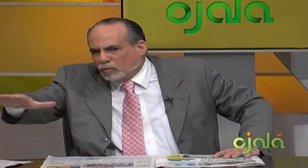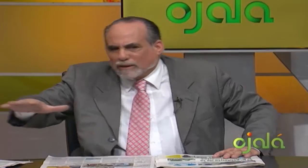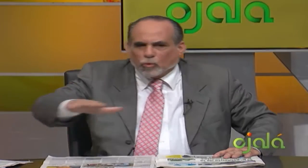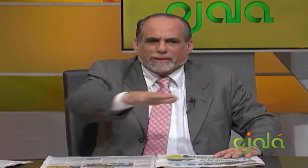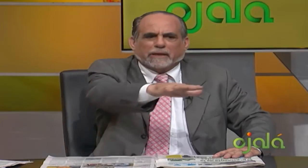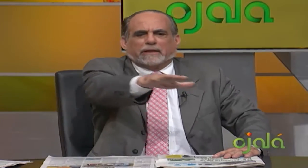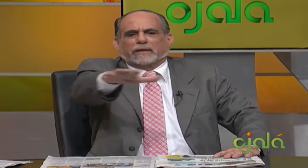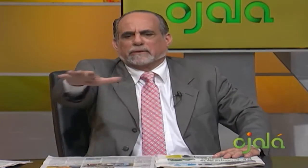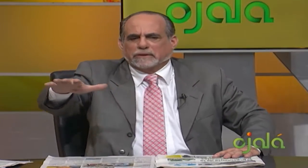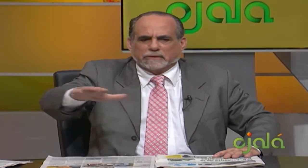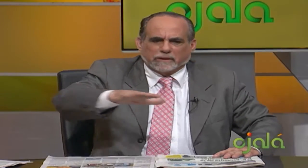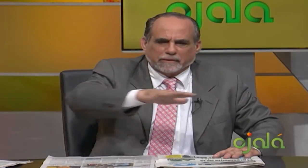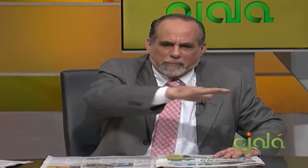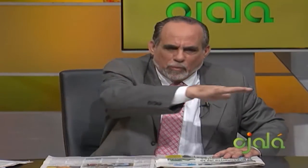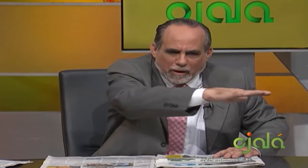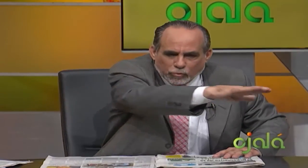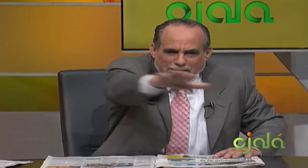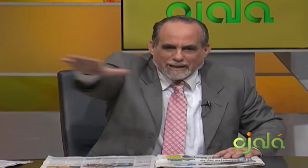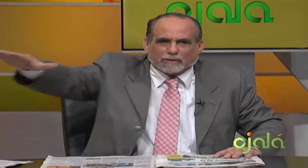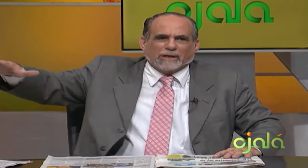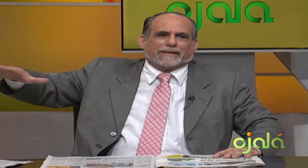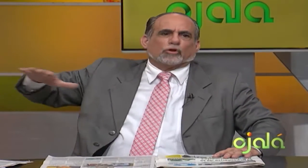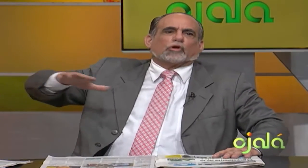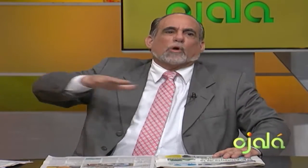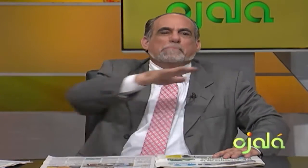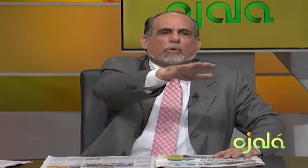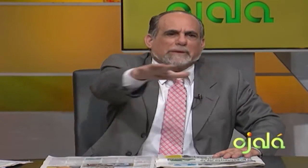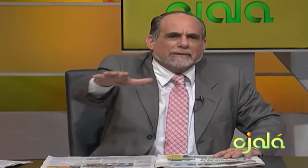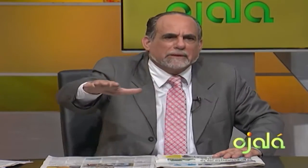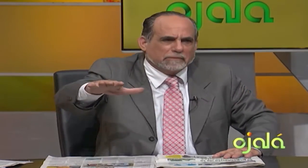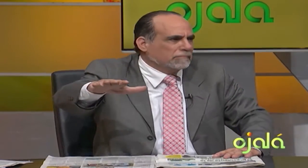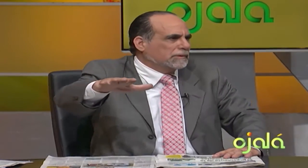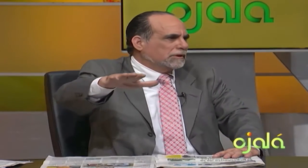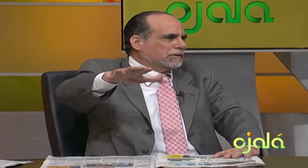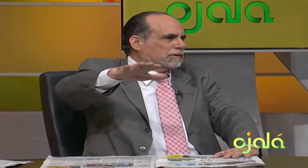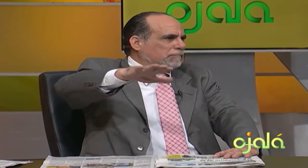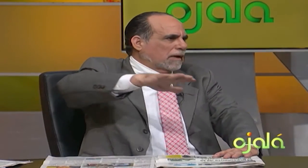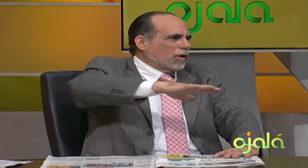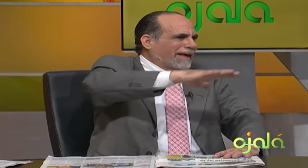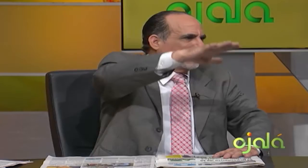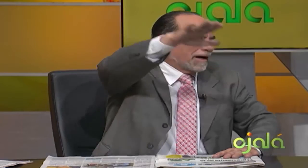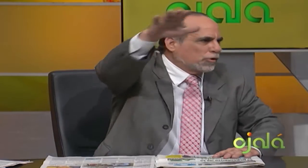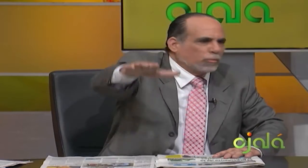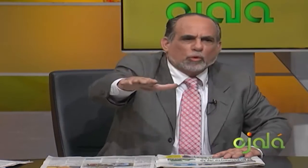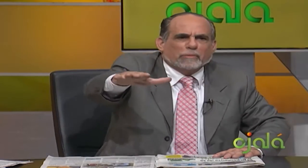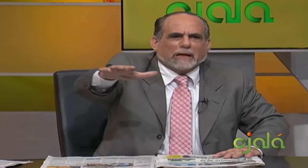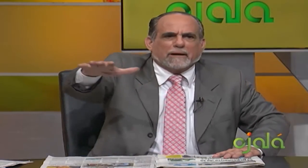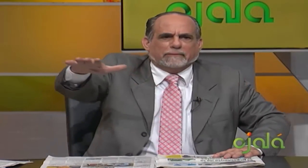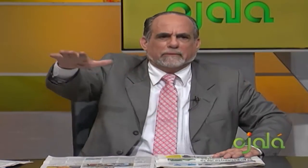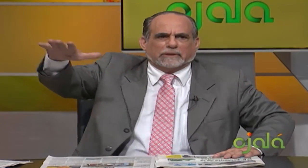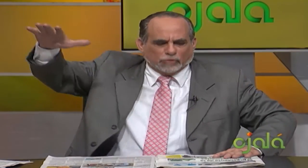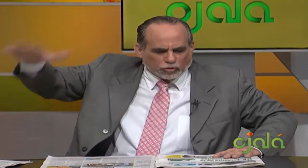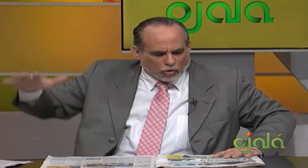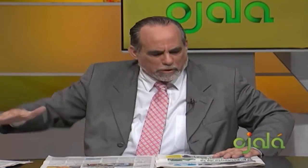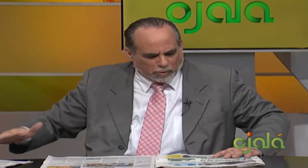es una suerte de vamos a juntarlas con las que no son importantes vamos a darle mayor volumen a las